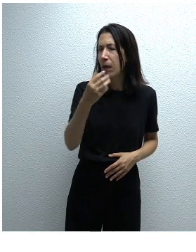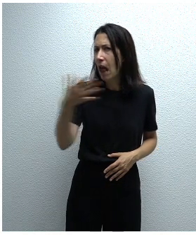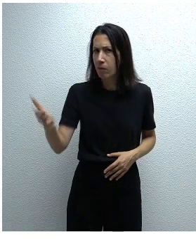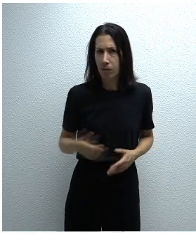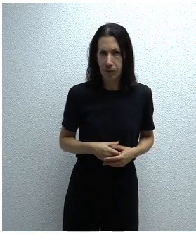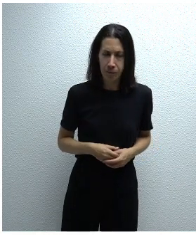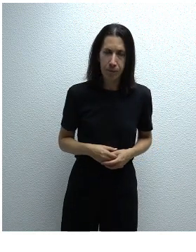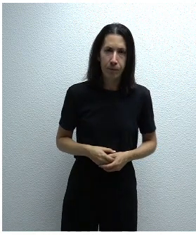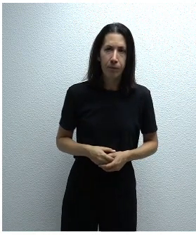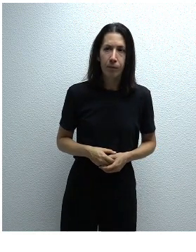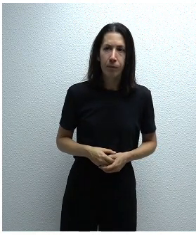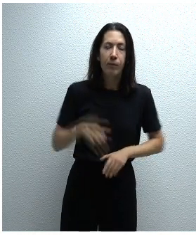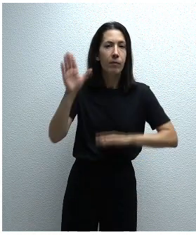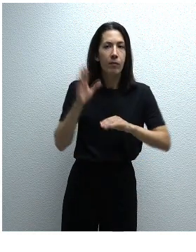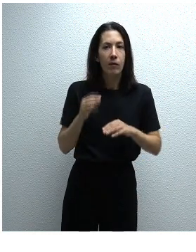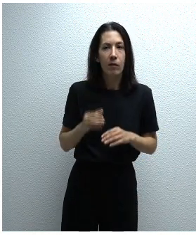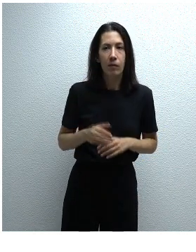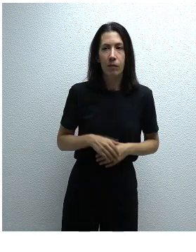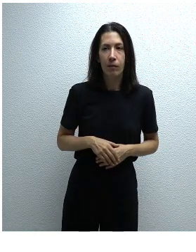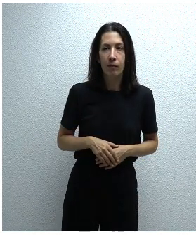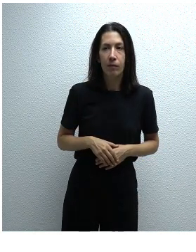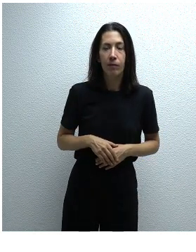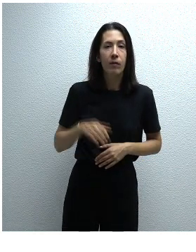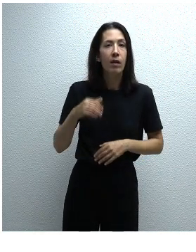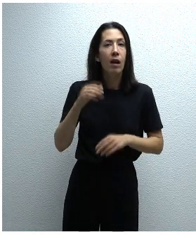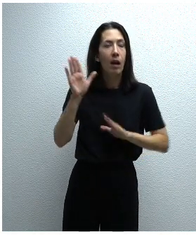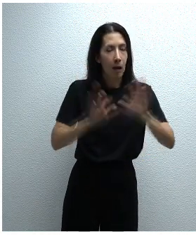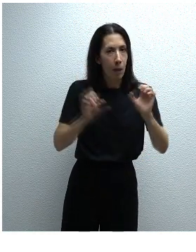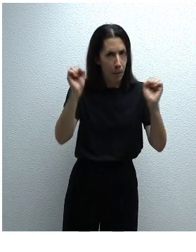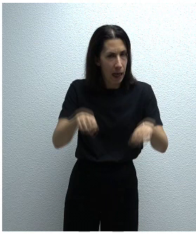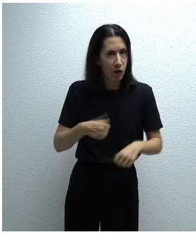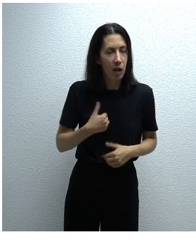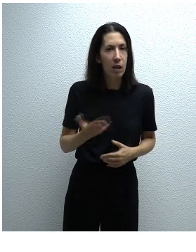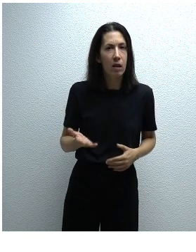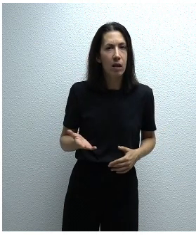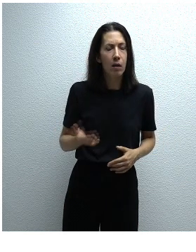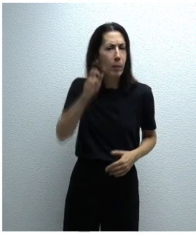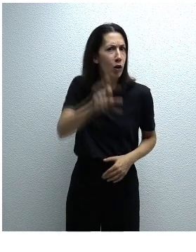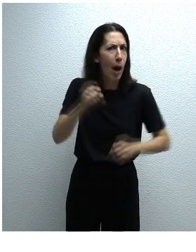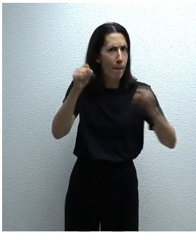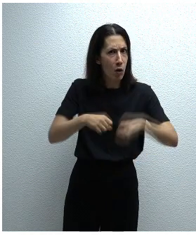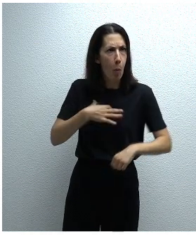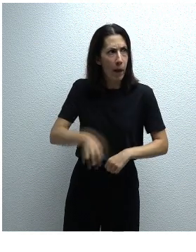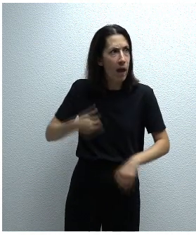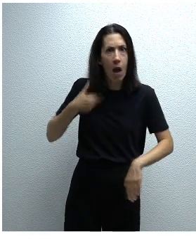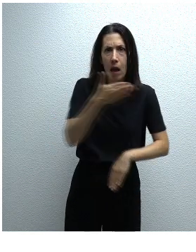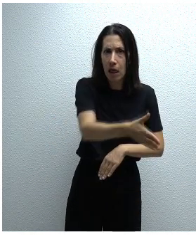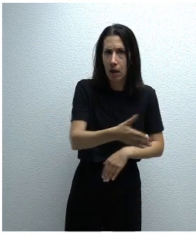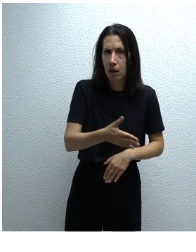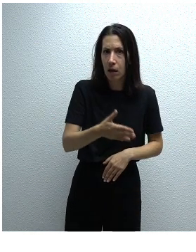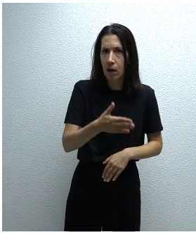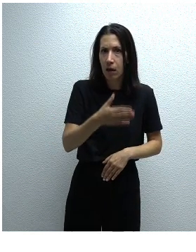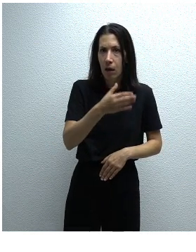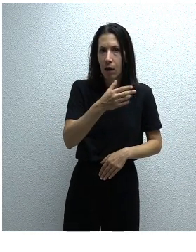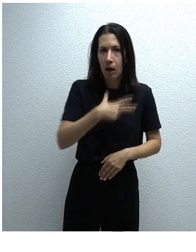poco. 3.000, ¿no? bien, mucho sí, mejor no a los efectos pretendidos. ¿Una persona mayor puede acercarse a una notaría y pedir